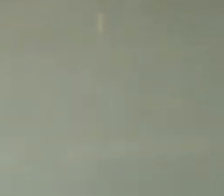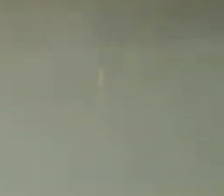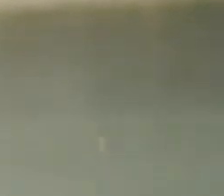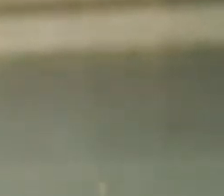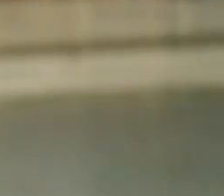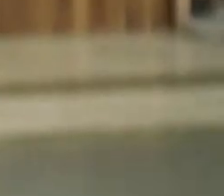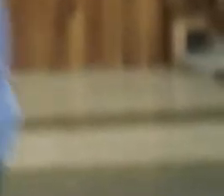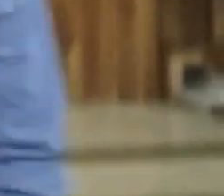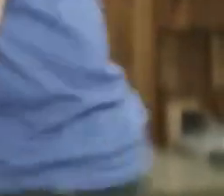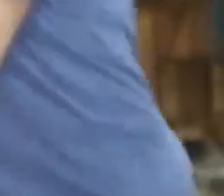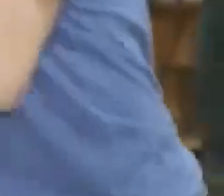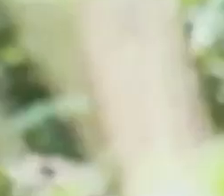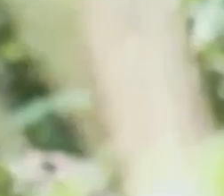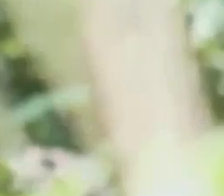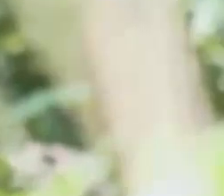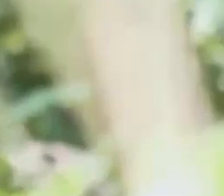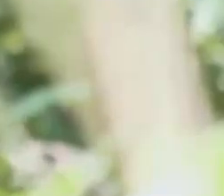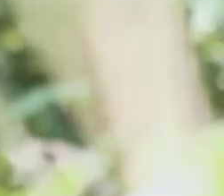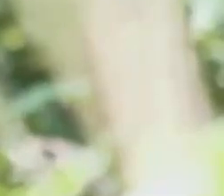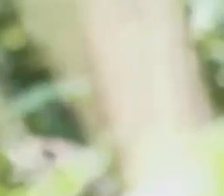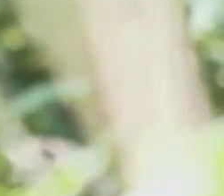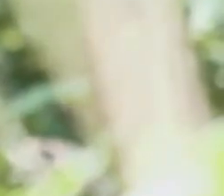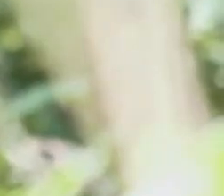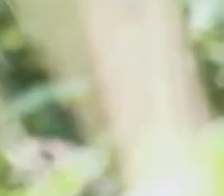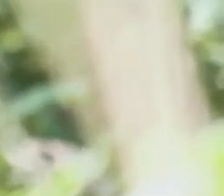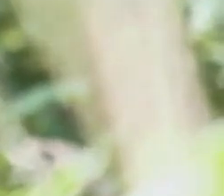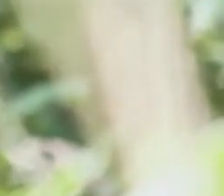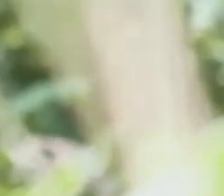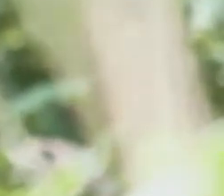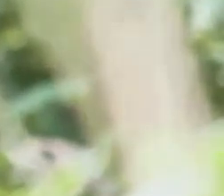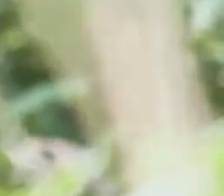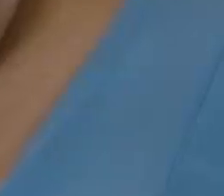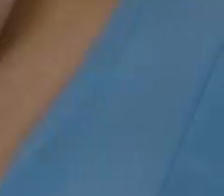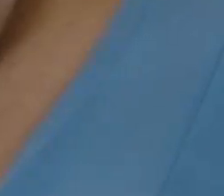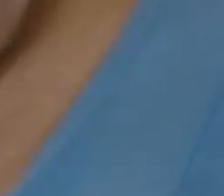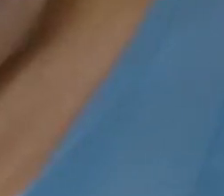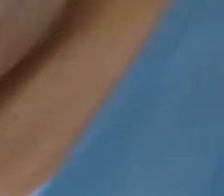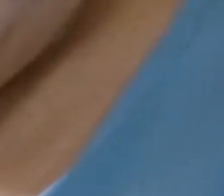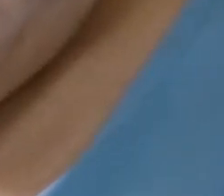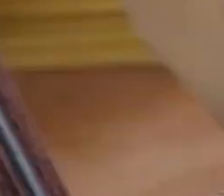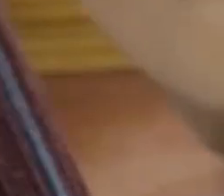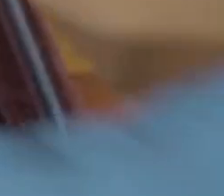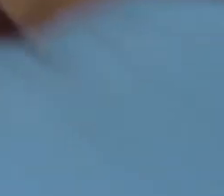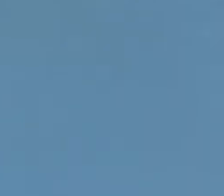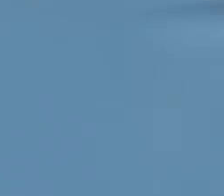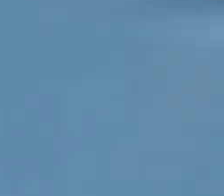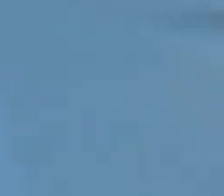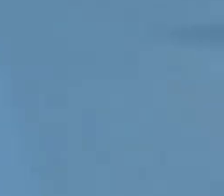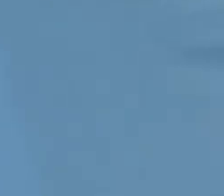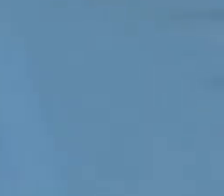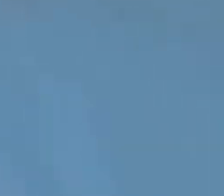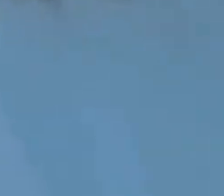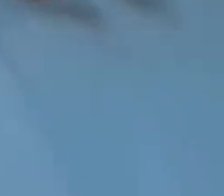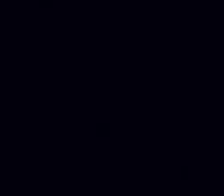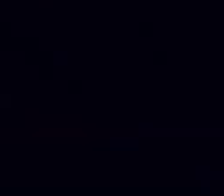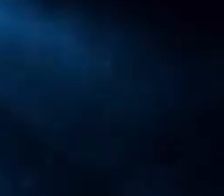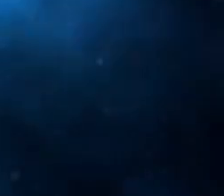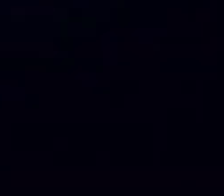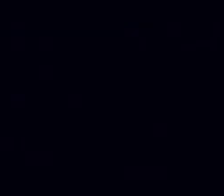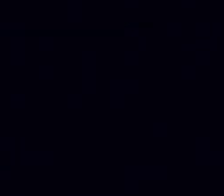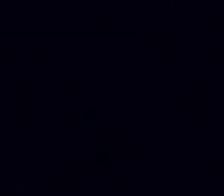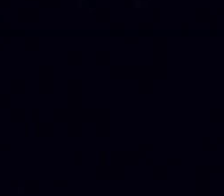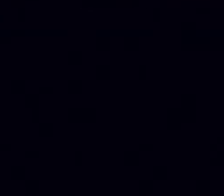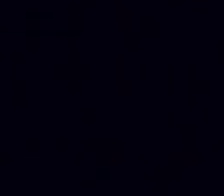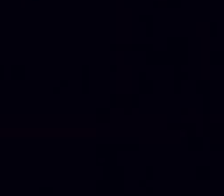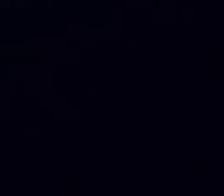Documentales UNED, todos los martes a las 9:30 de la noche y los sábados a las 4 de la tarde.